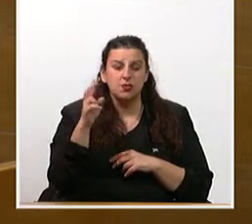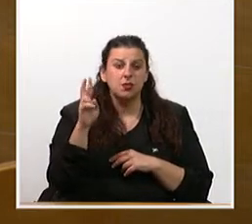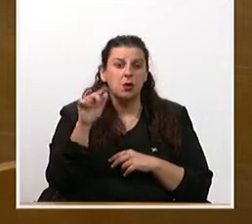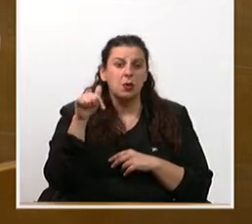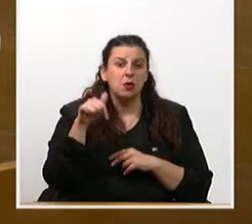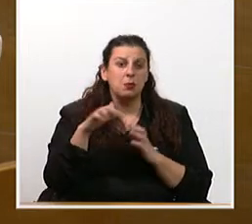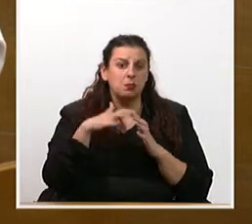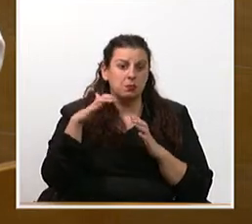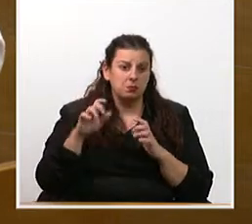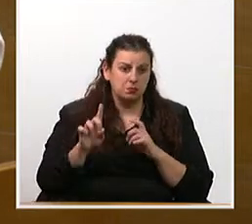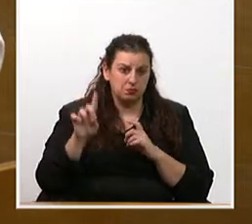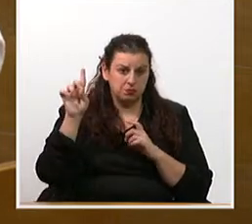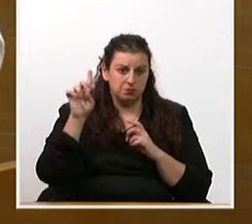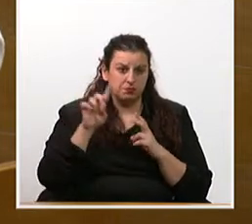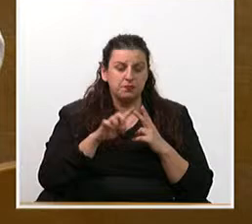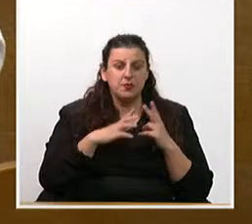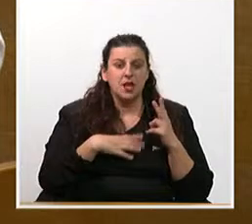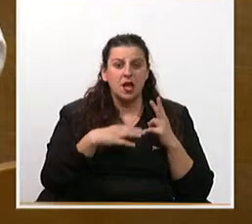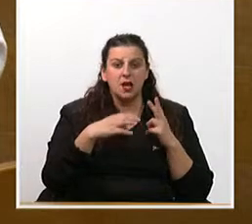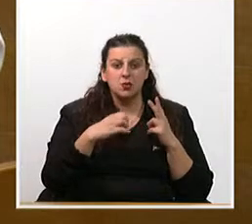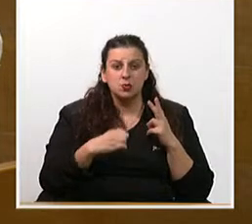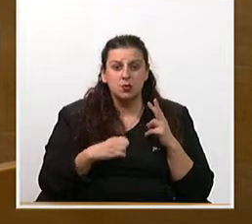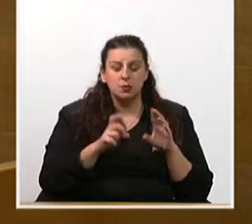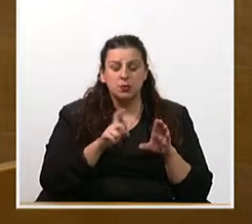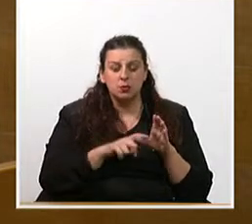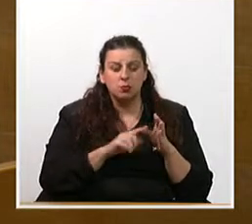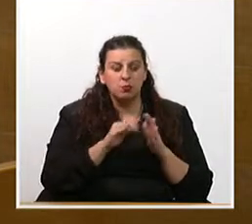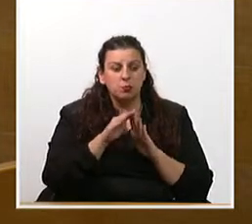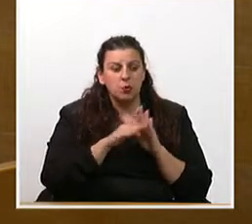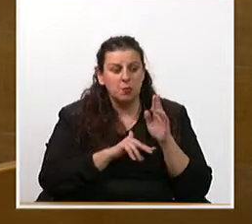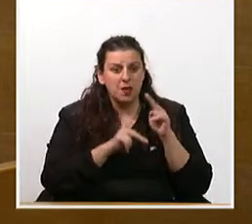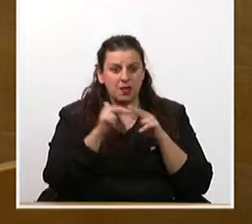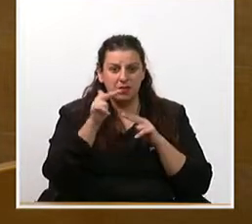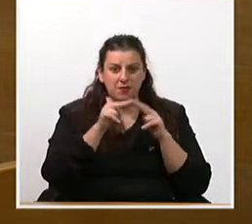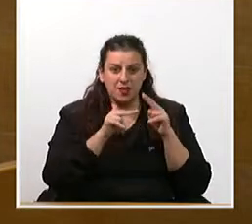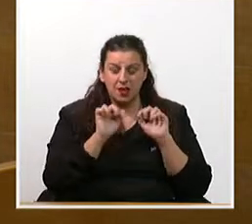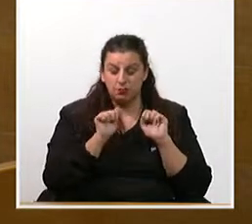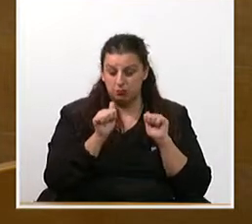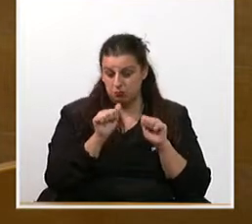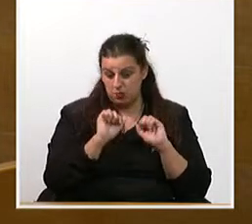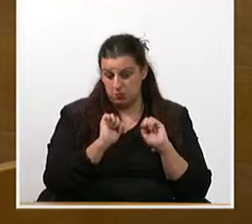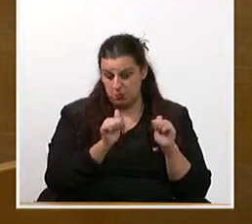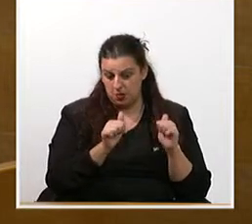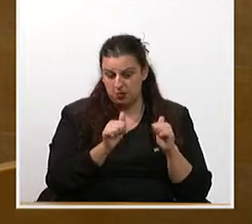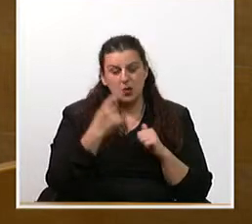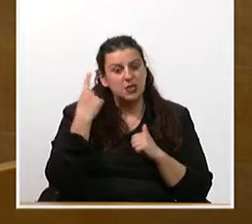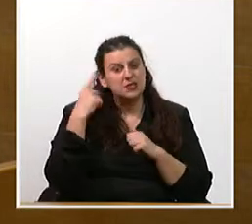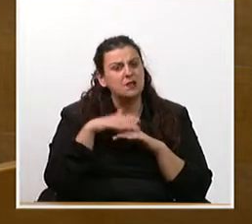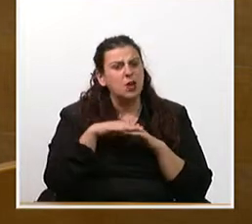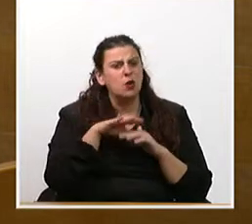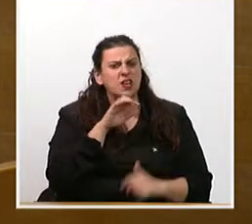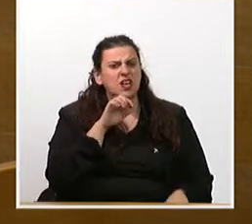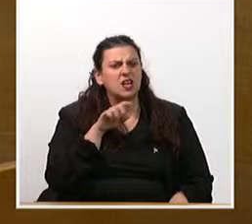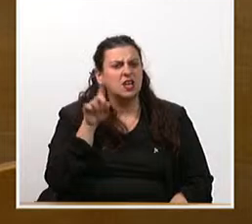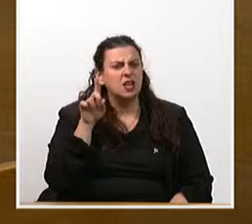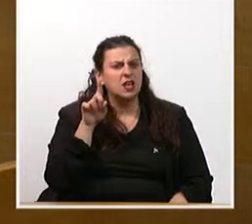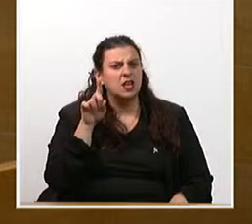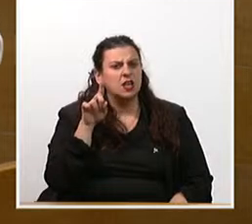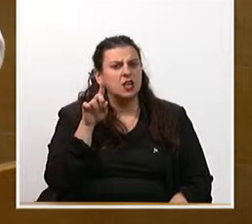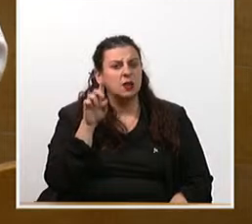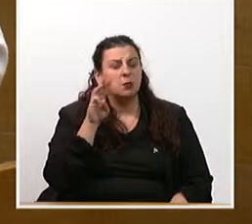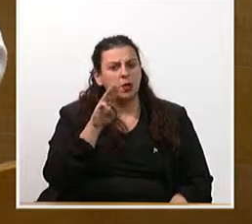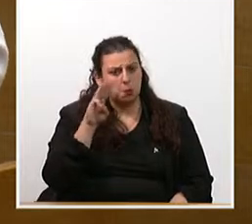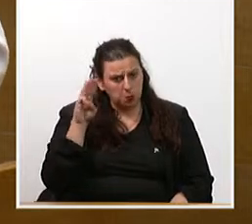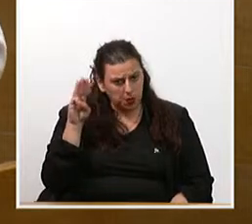que es vair al progama edic Prim del progama edic saber el